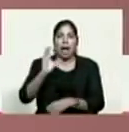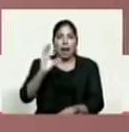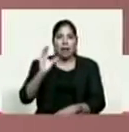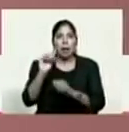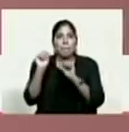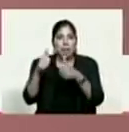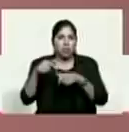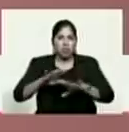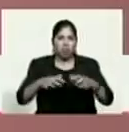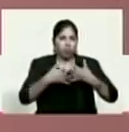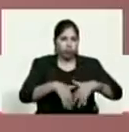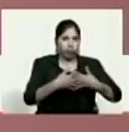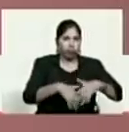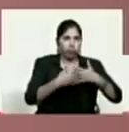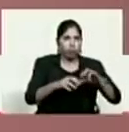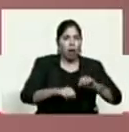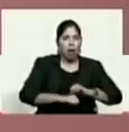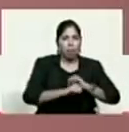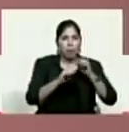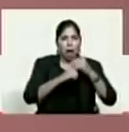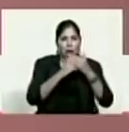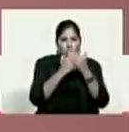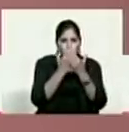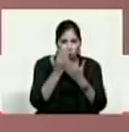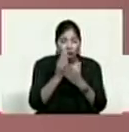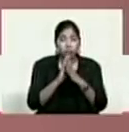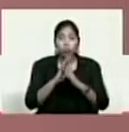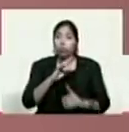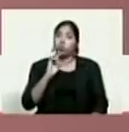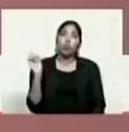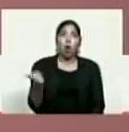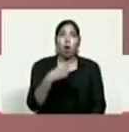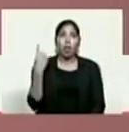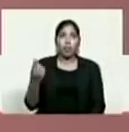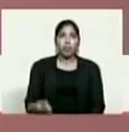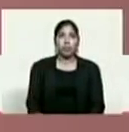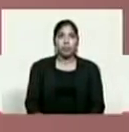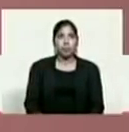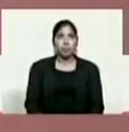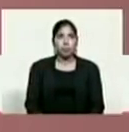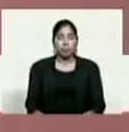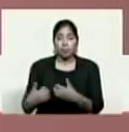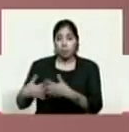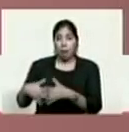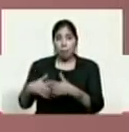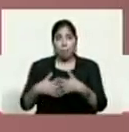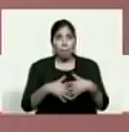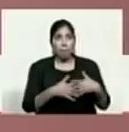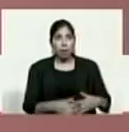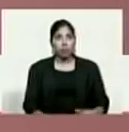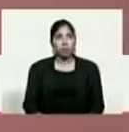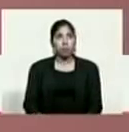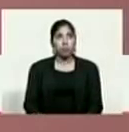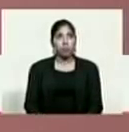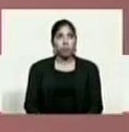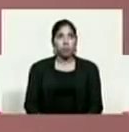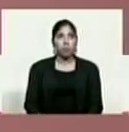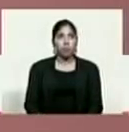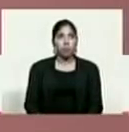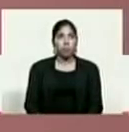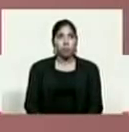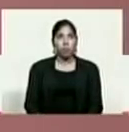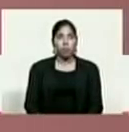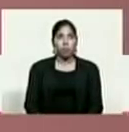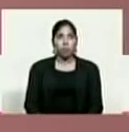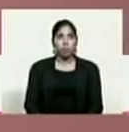la madrugada. Y todas las plantas de tratamiento y de suministro y de bombeo